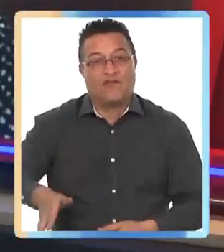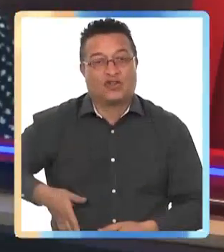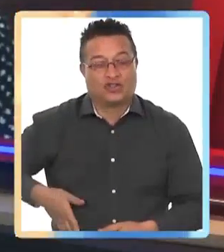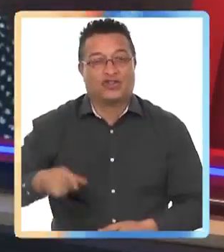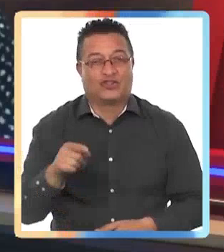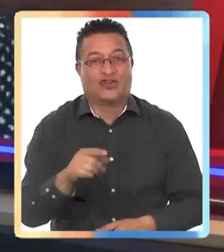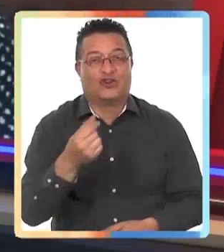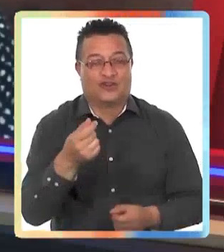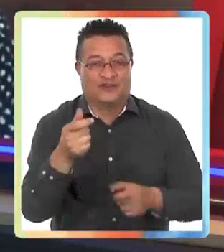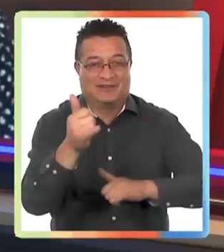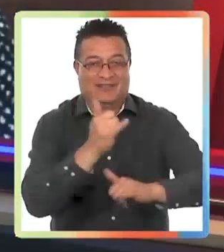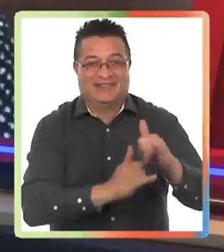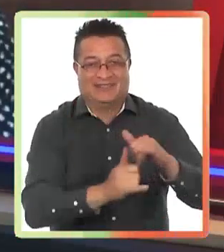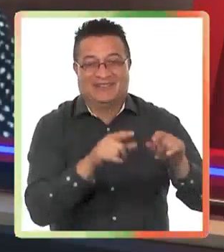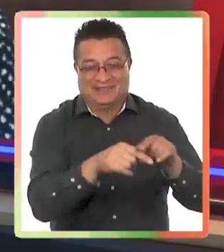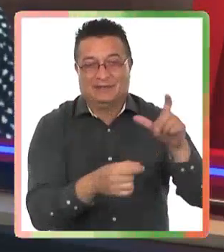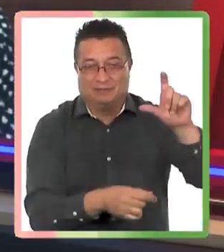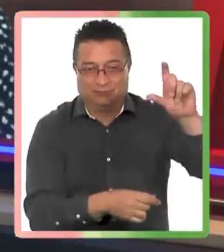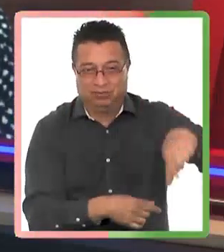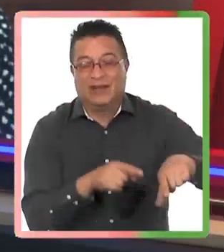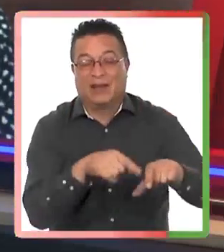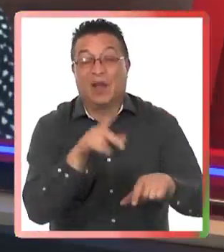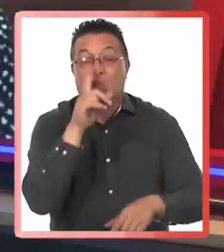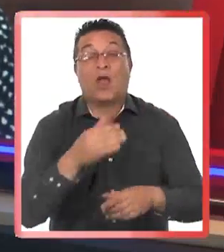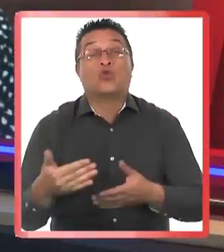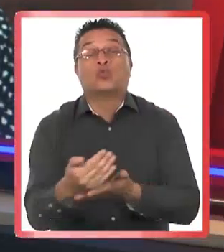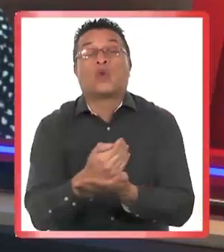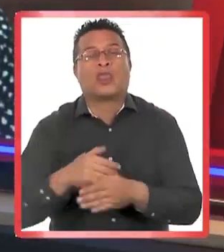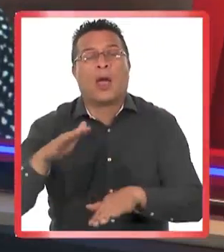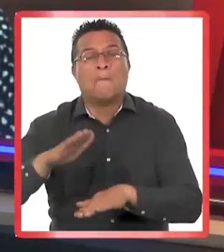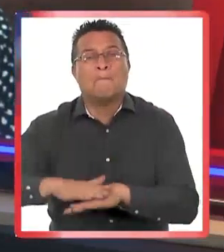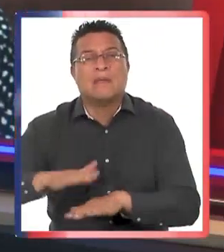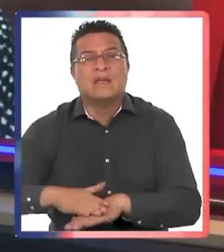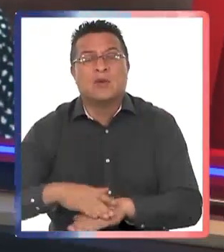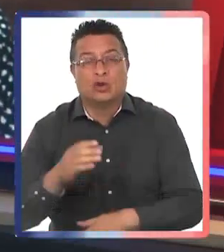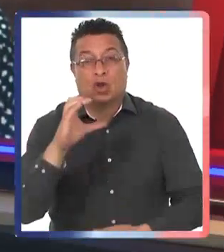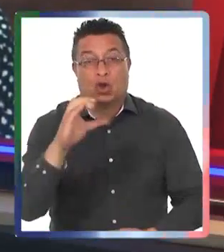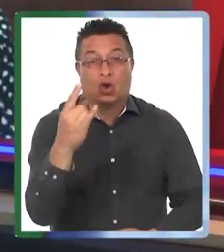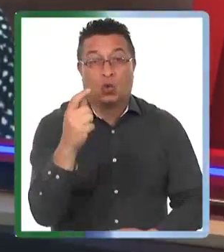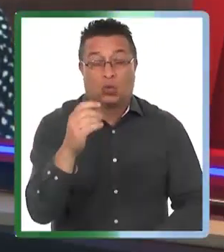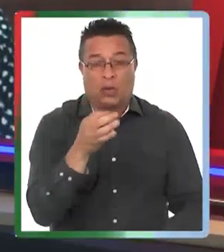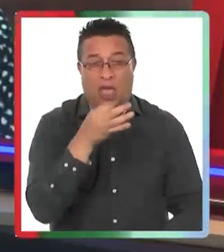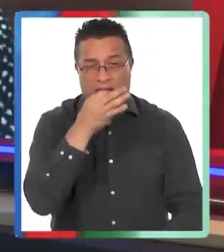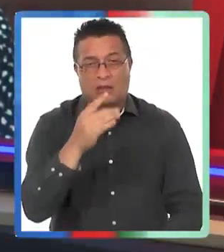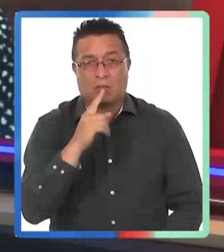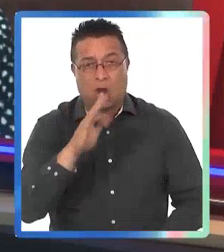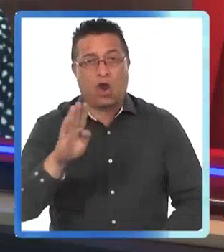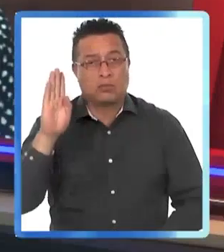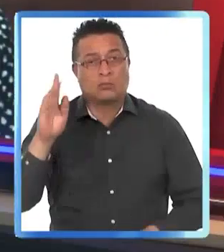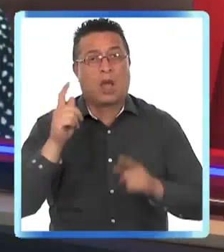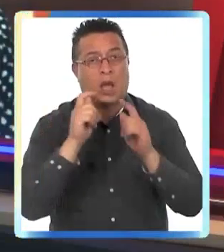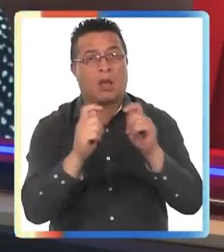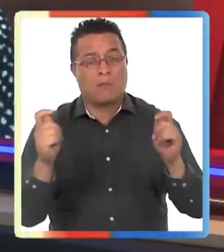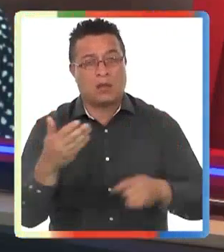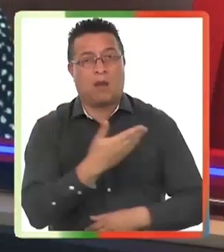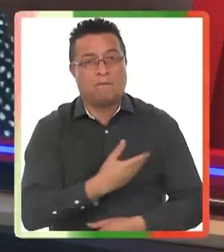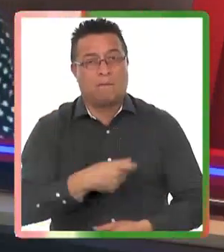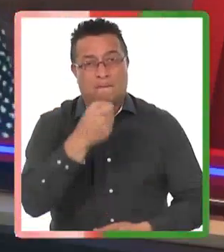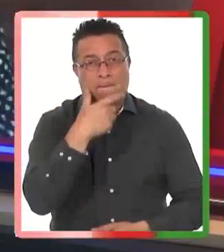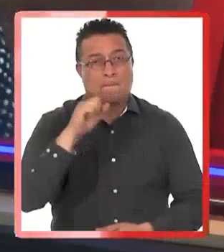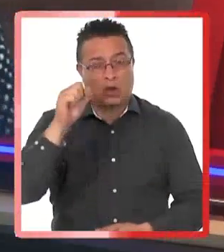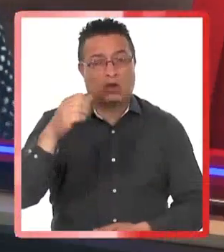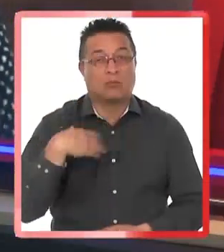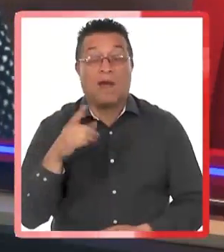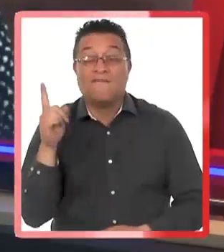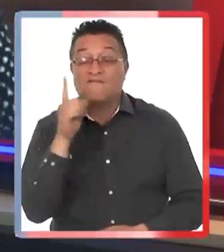bolsillo familiar electrónico. Le quiero preguntar por el sueldo mínimo, porque ocurre que la CUT dice, hay un compromiso de campaña del presidente Boric, llegar